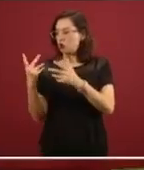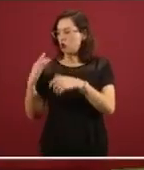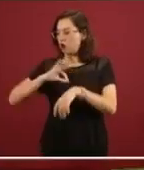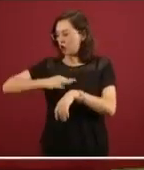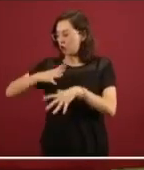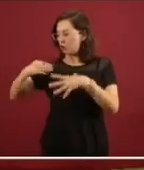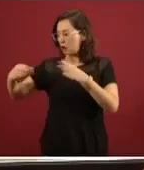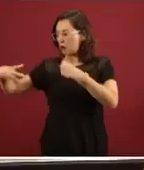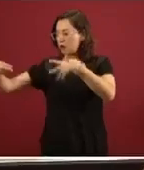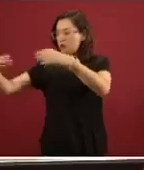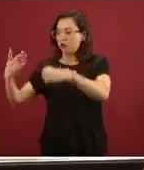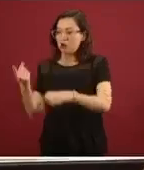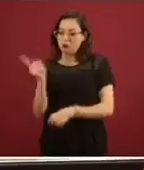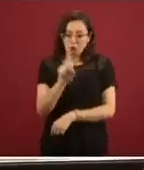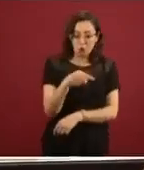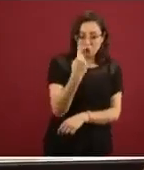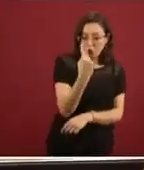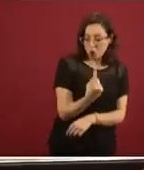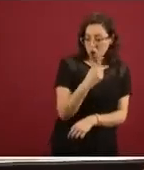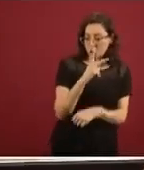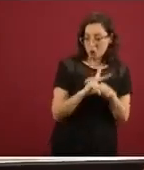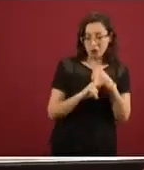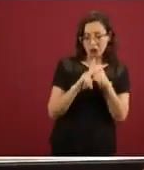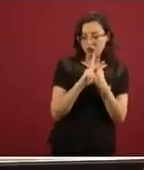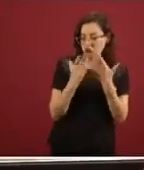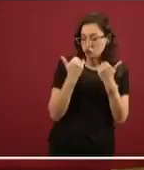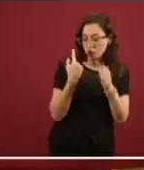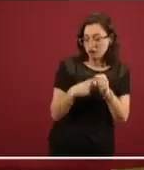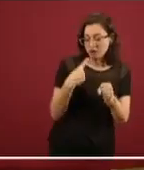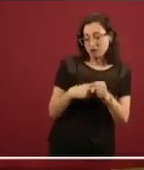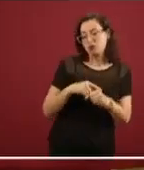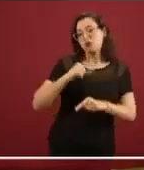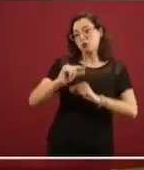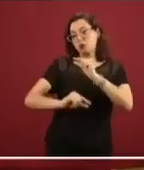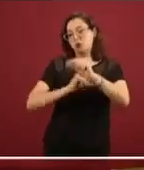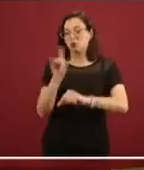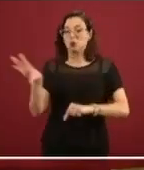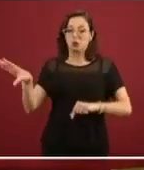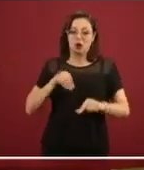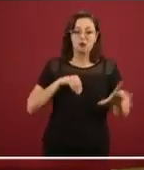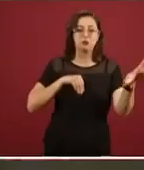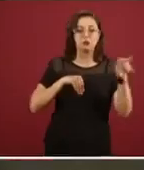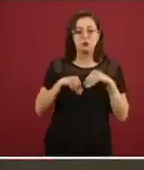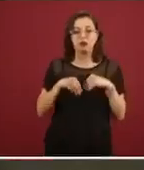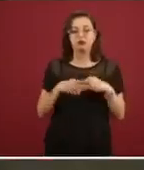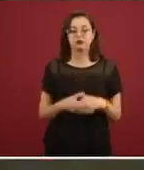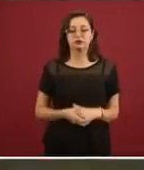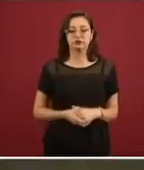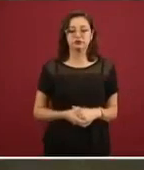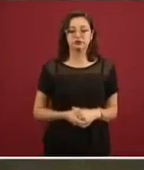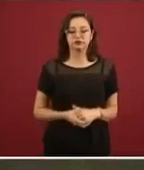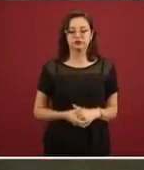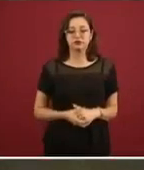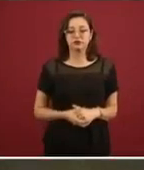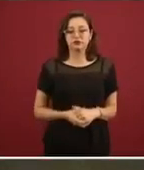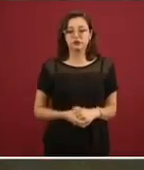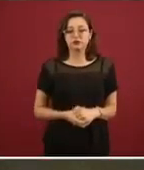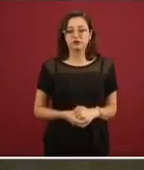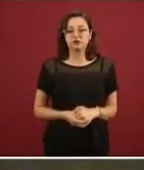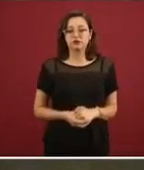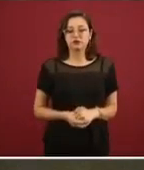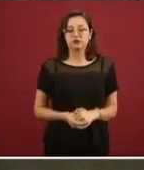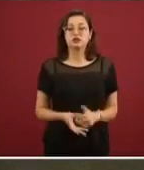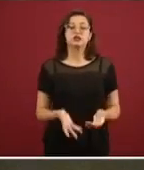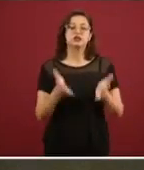no tiene casos? Al cabo de un rato los tiene. ¿Qué hicieron los estados? Es lo que pregunto. Como lo acaba de explicar el